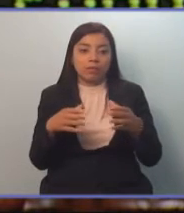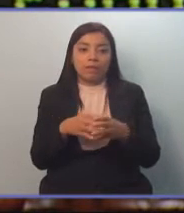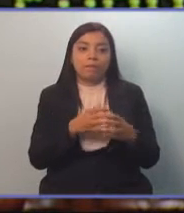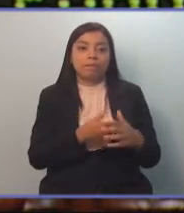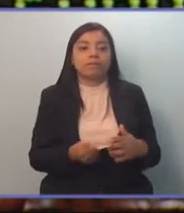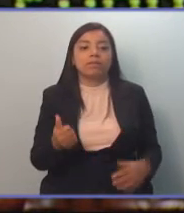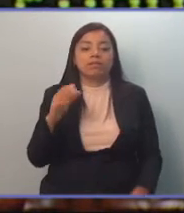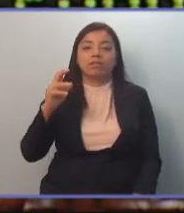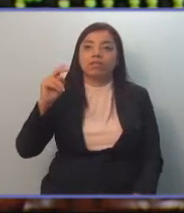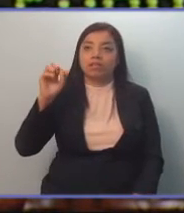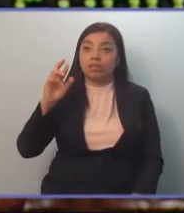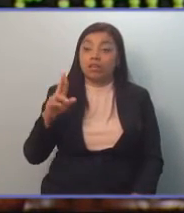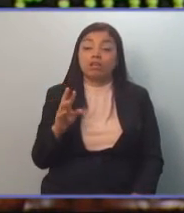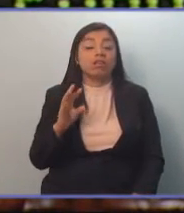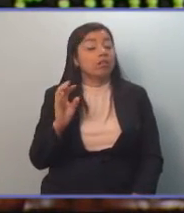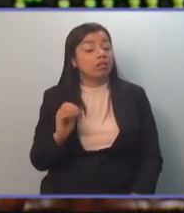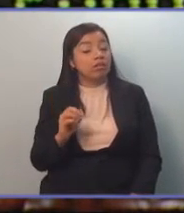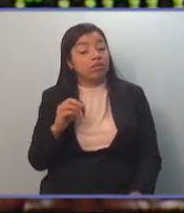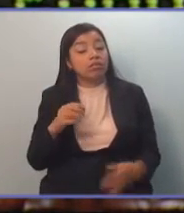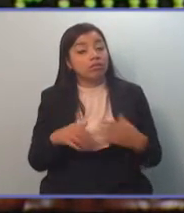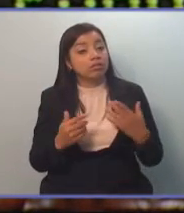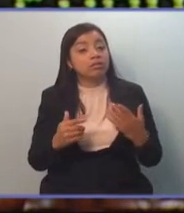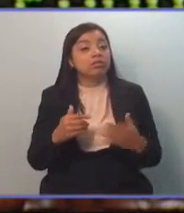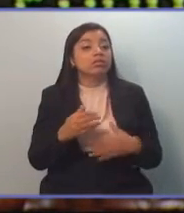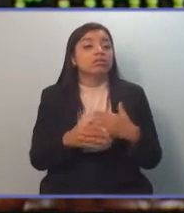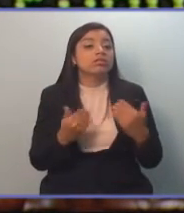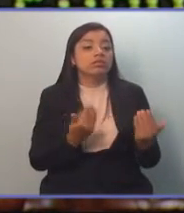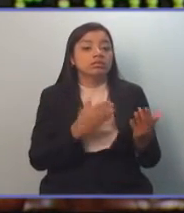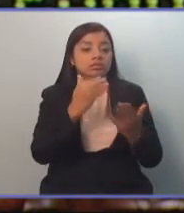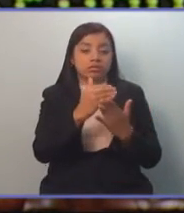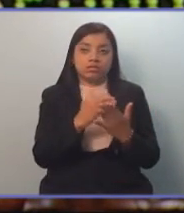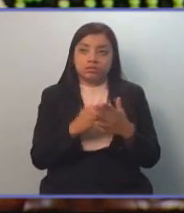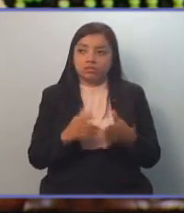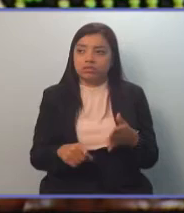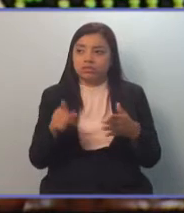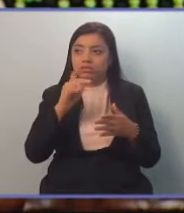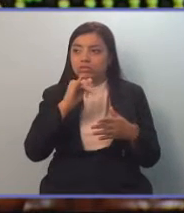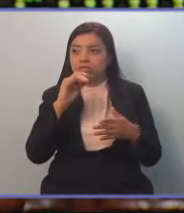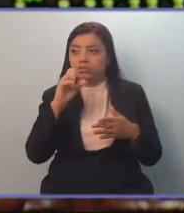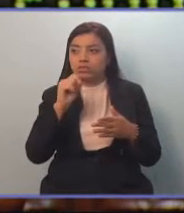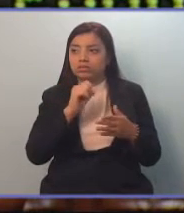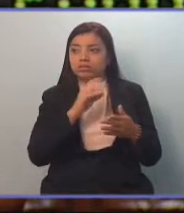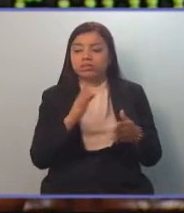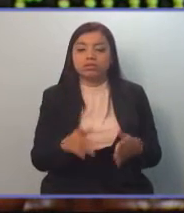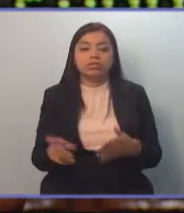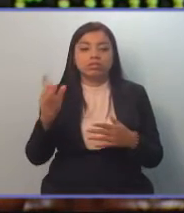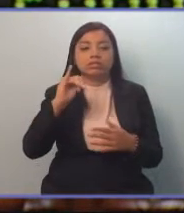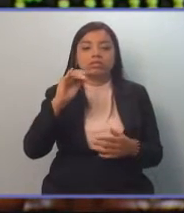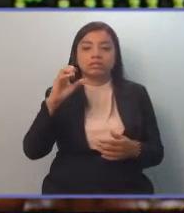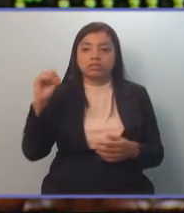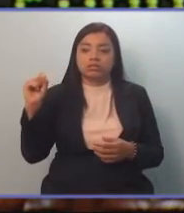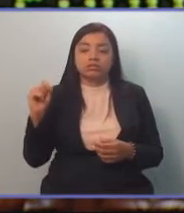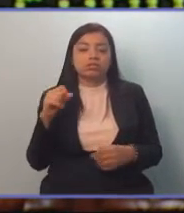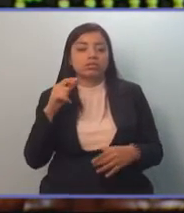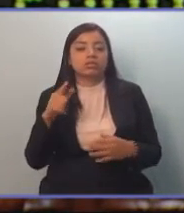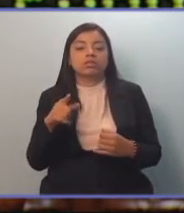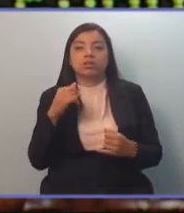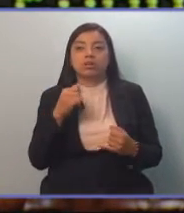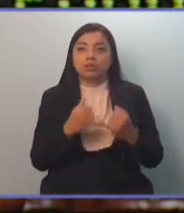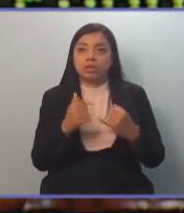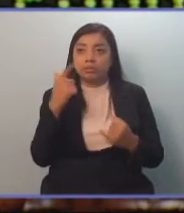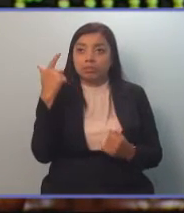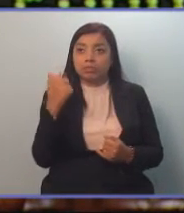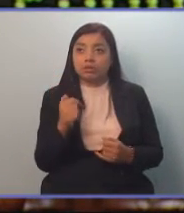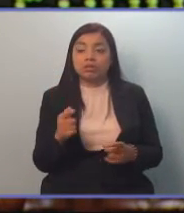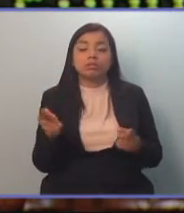Registro o la presentación de la planilla de Instituto Salvadoreño del Seguro Social del último mes. Y para